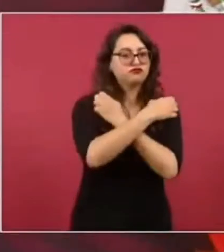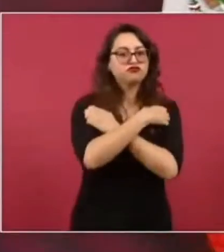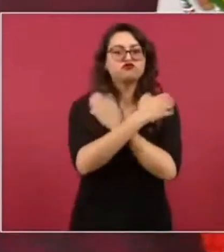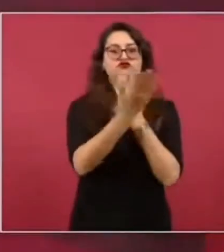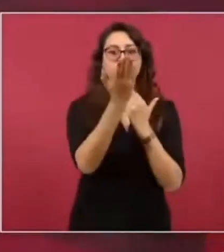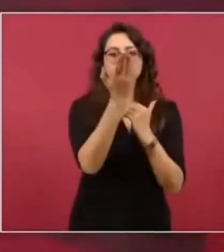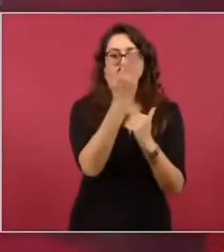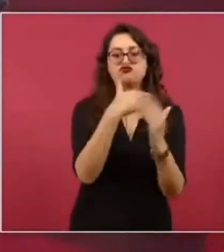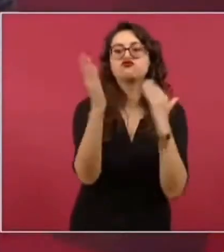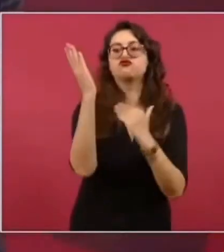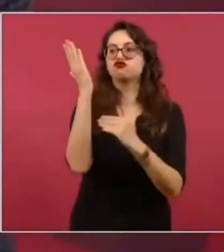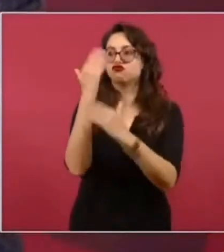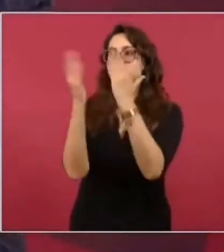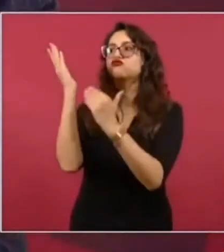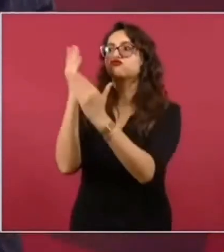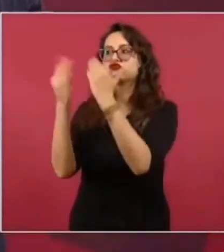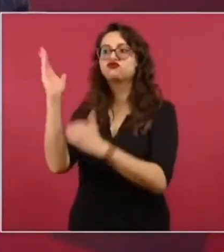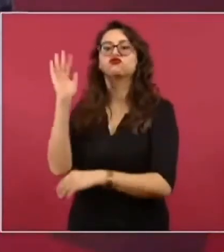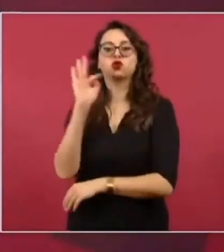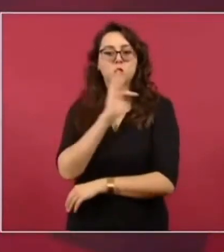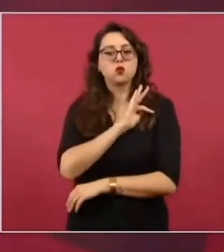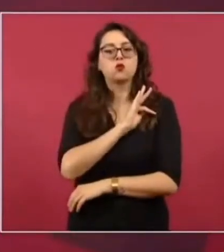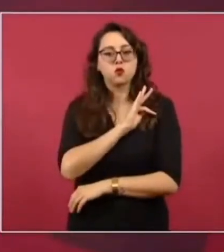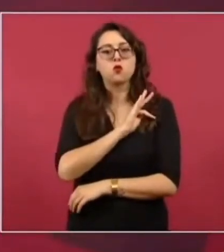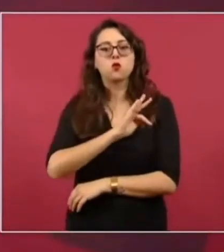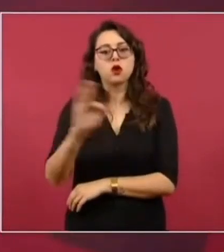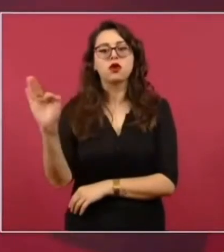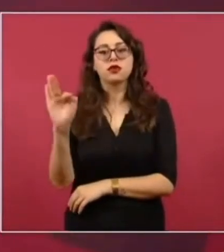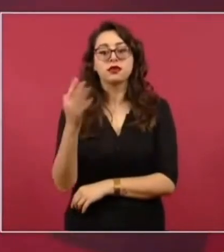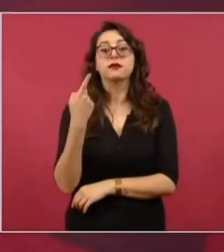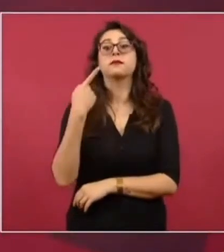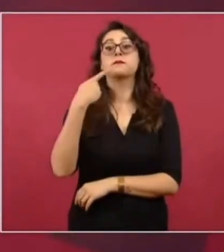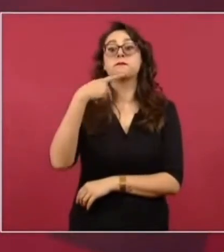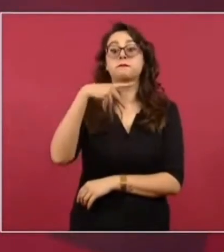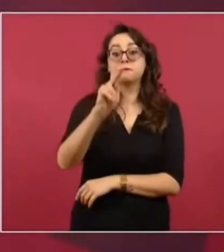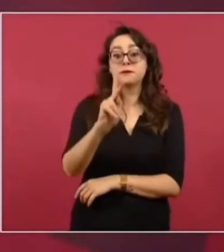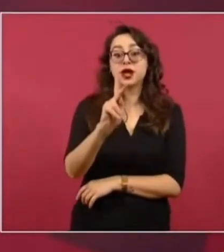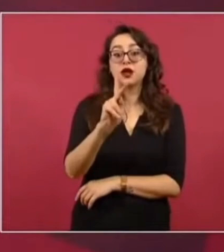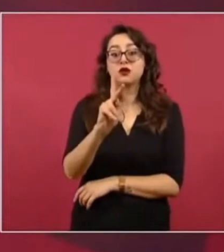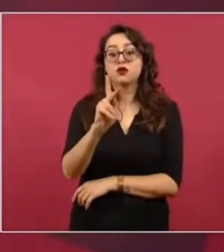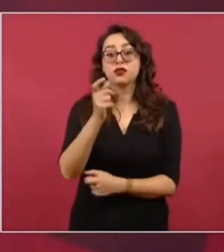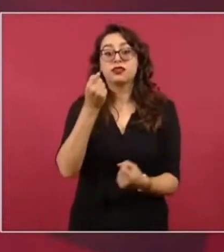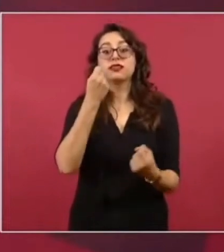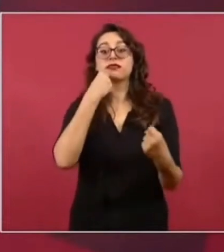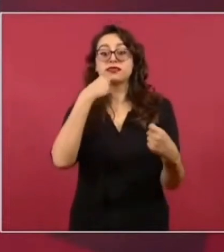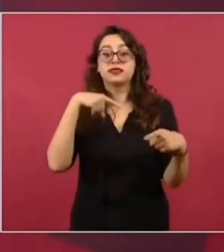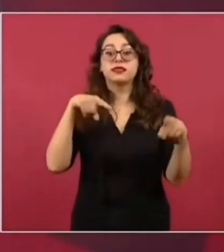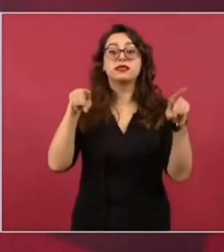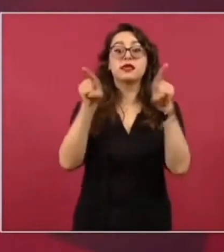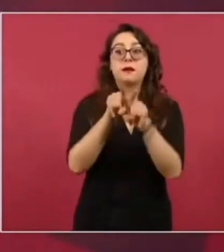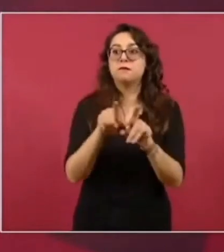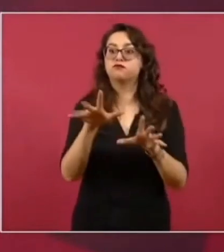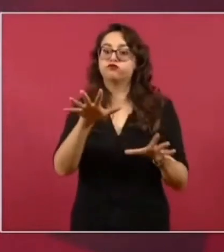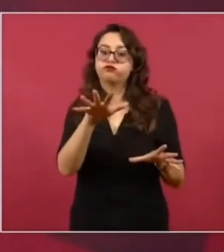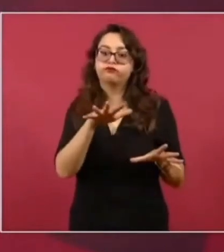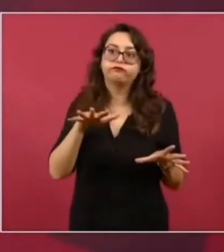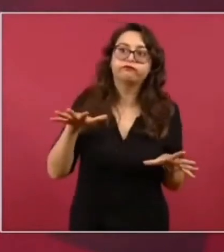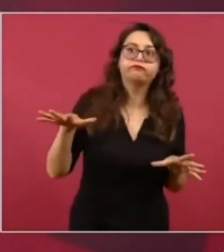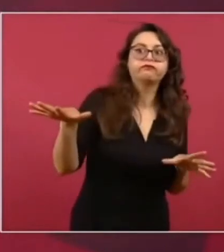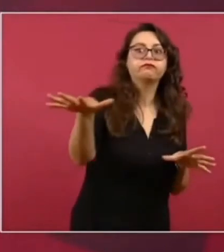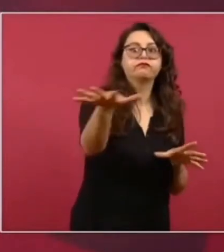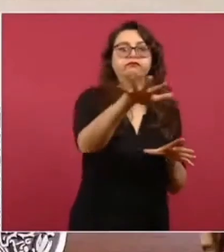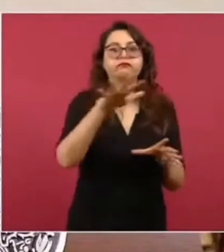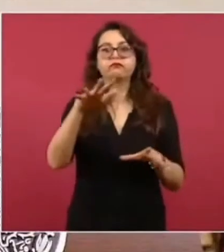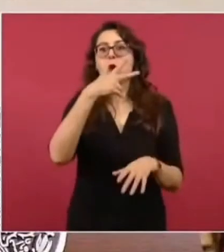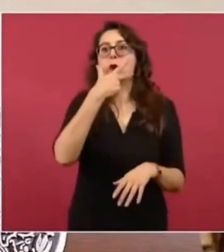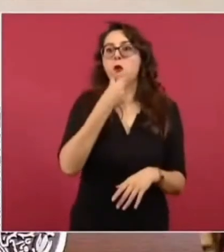tiempo es el camino hacia la formación de buenos ciudadanos, mujeres y